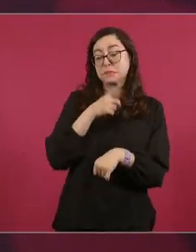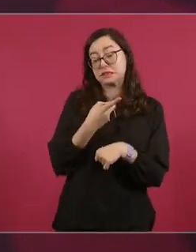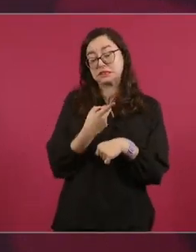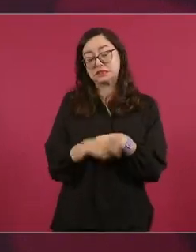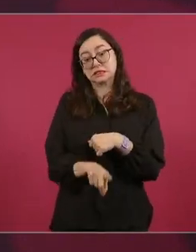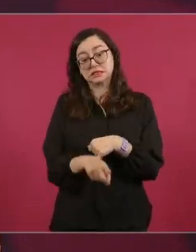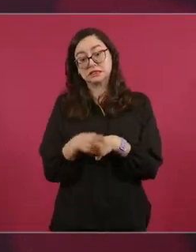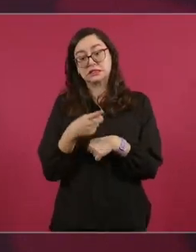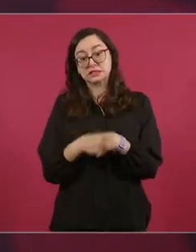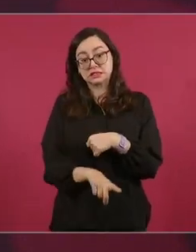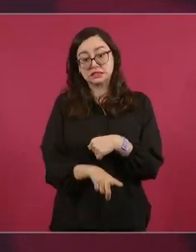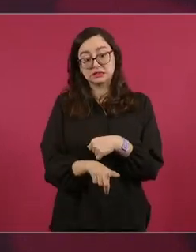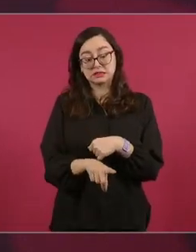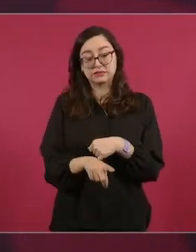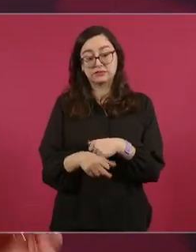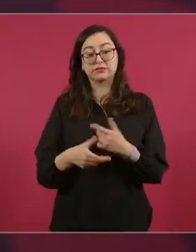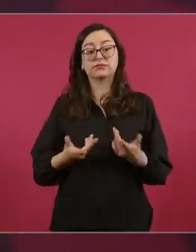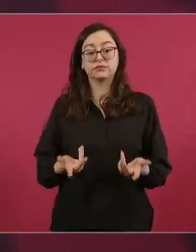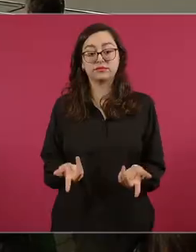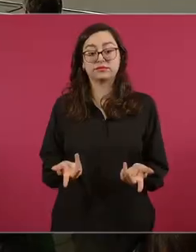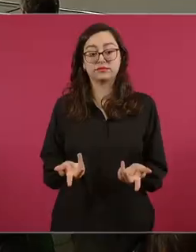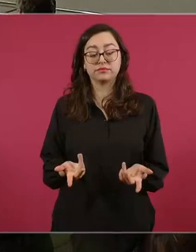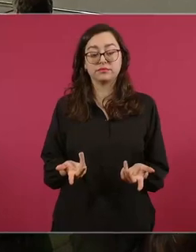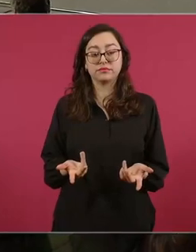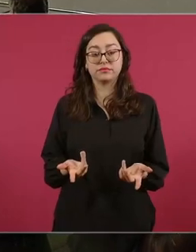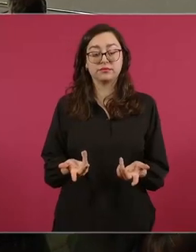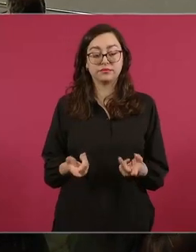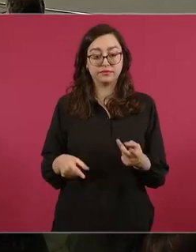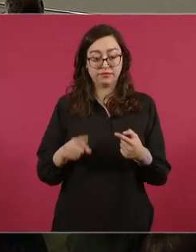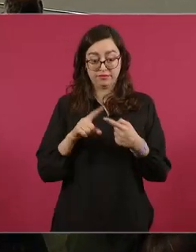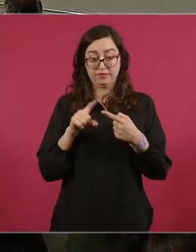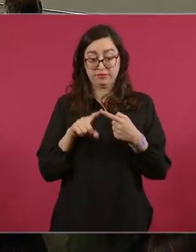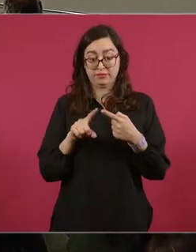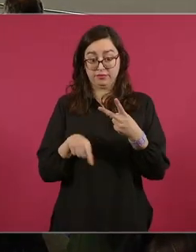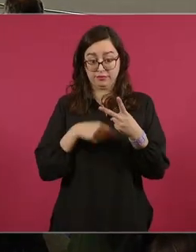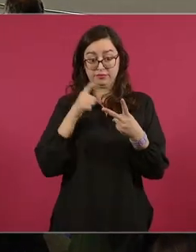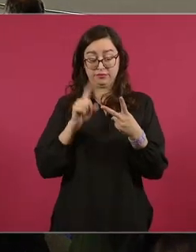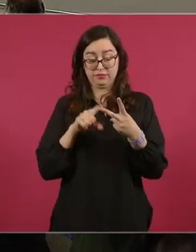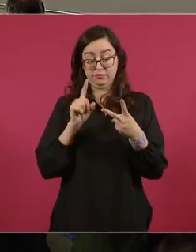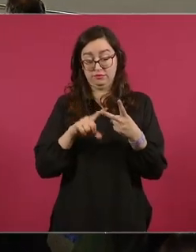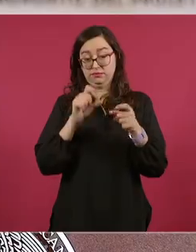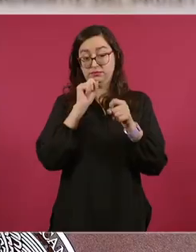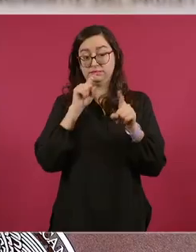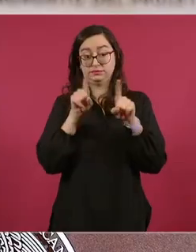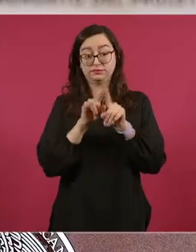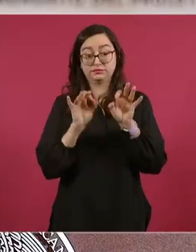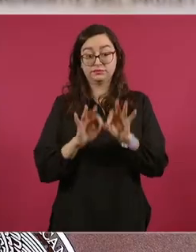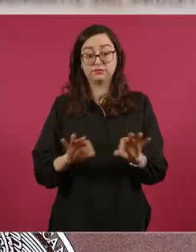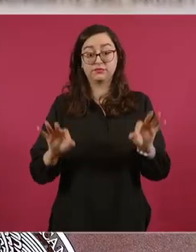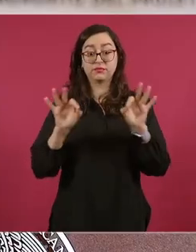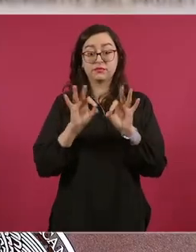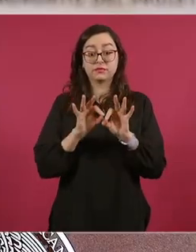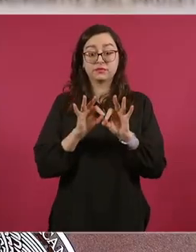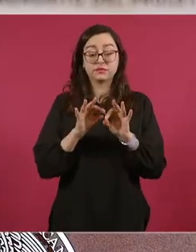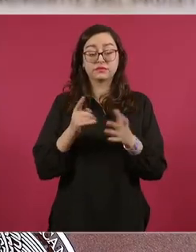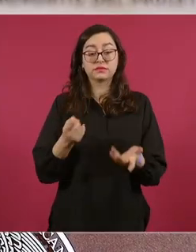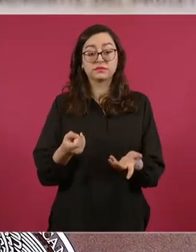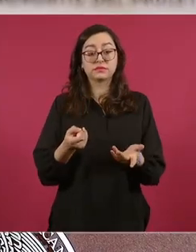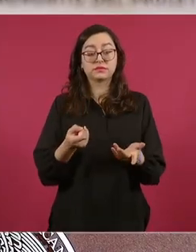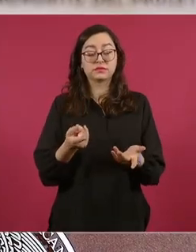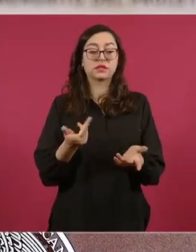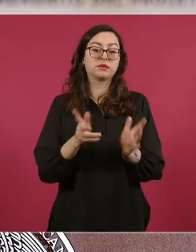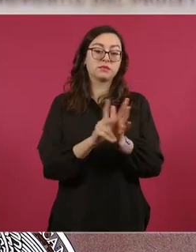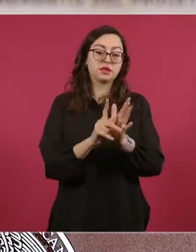vamos primero, porque tampoco lo queremos dejar pasar, una nota sobre Reforma